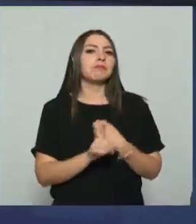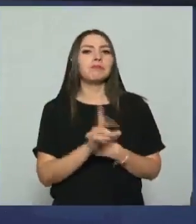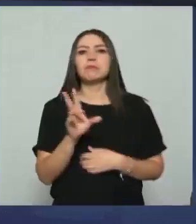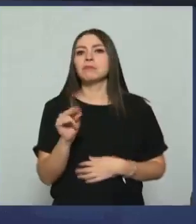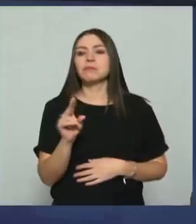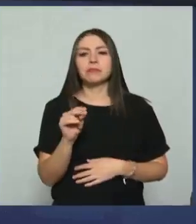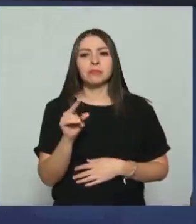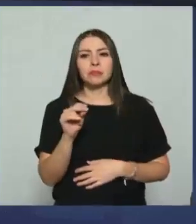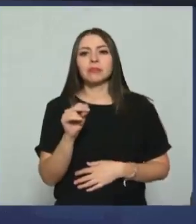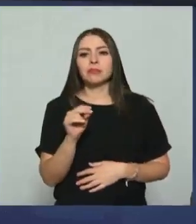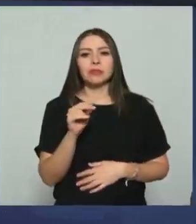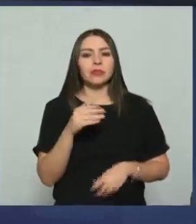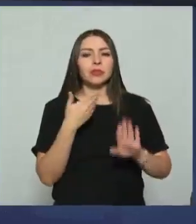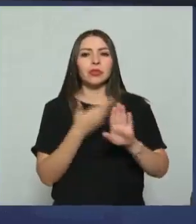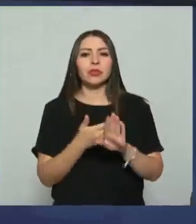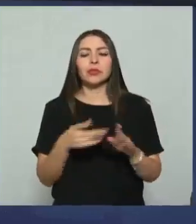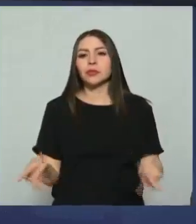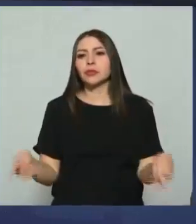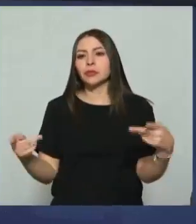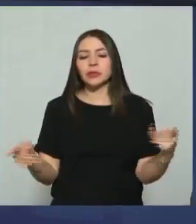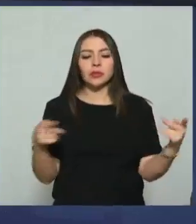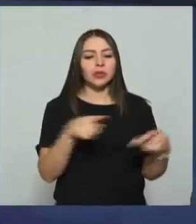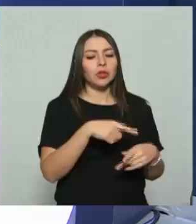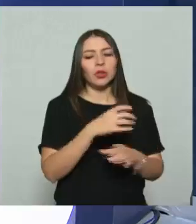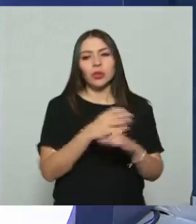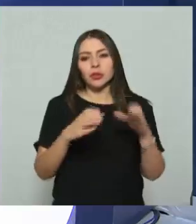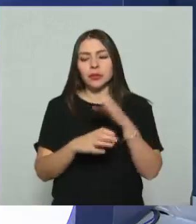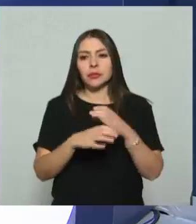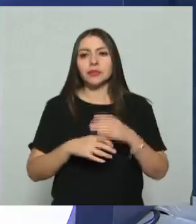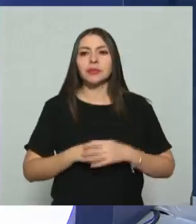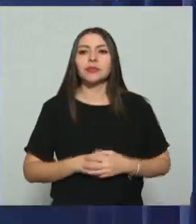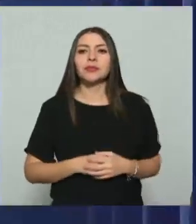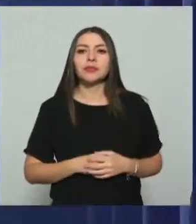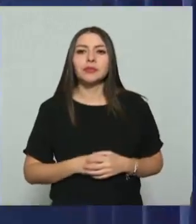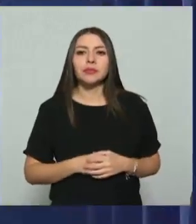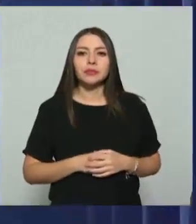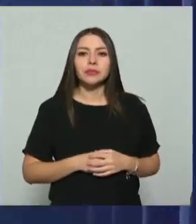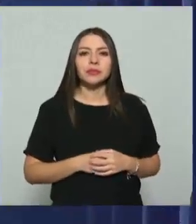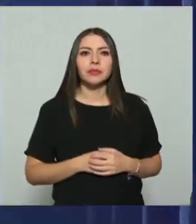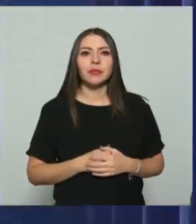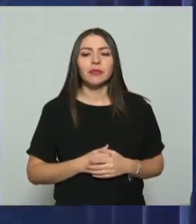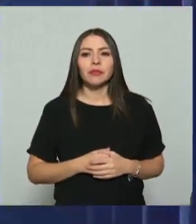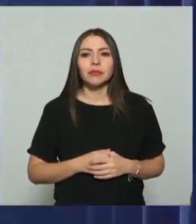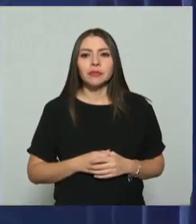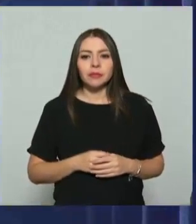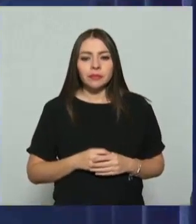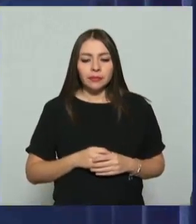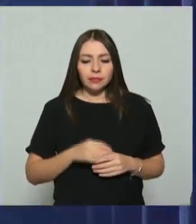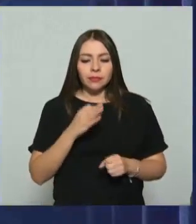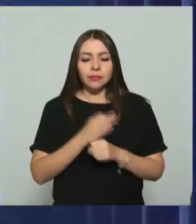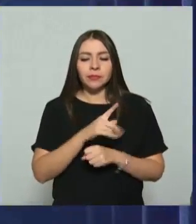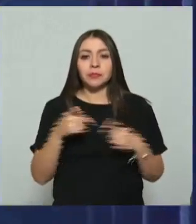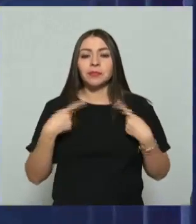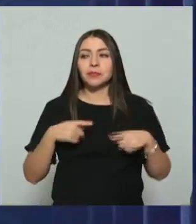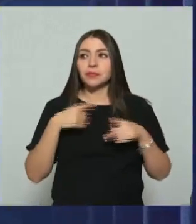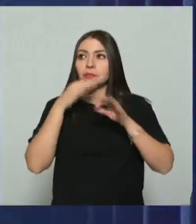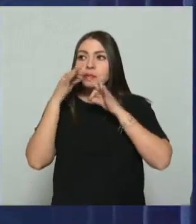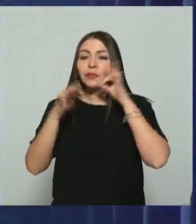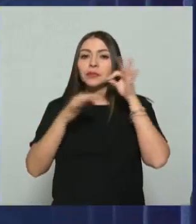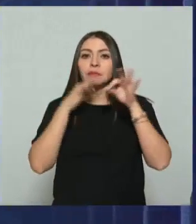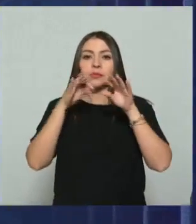fundamental la comercialización de los productos. A ver, mira, lo que se ha publicado hasta este momento en los medios es lo siguiente, me corriges si